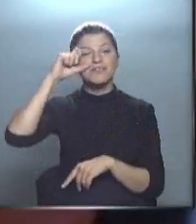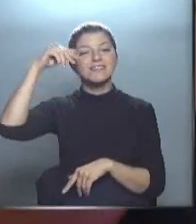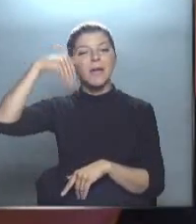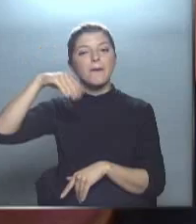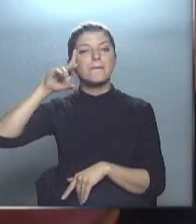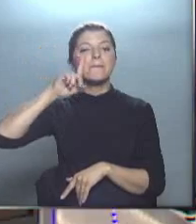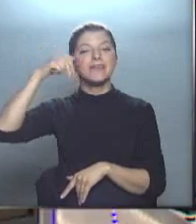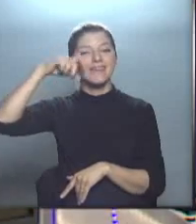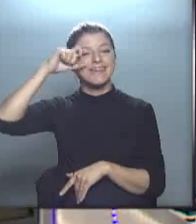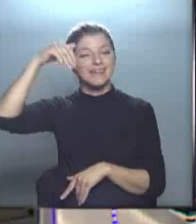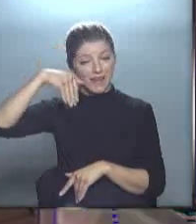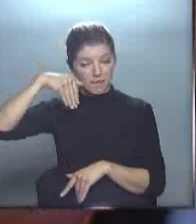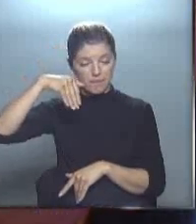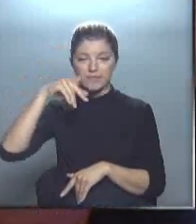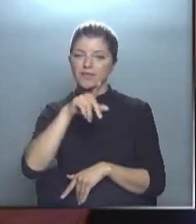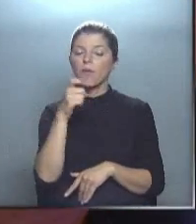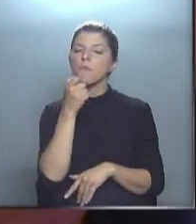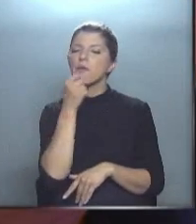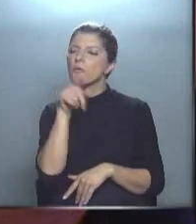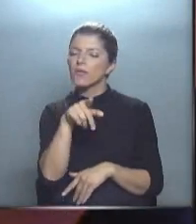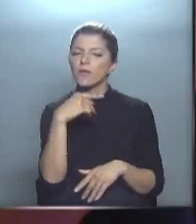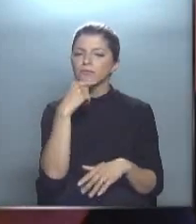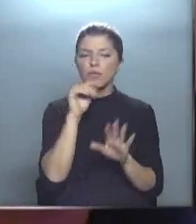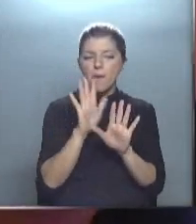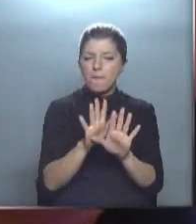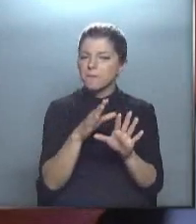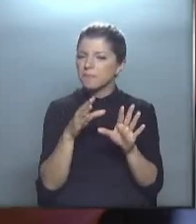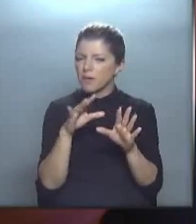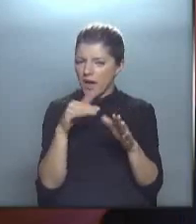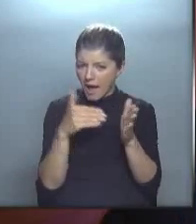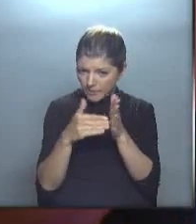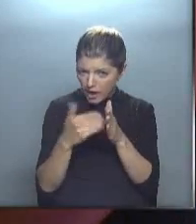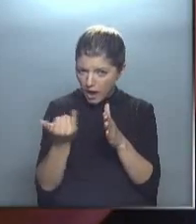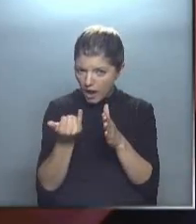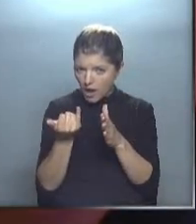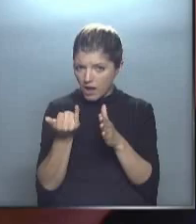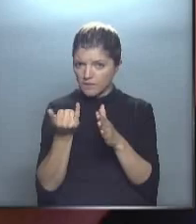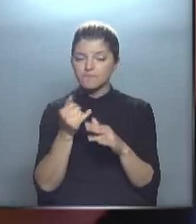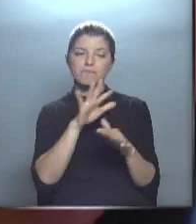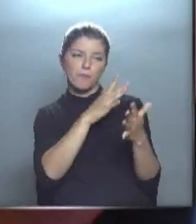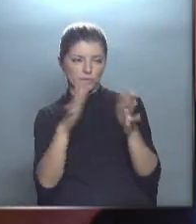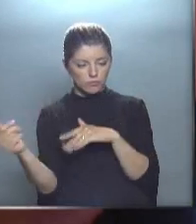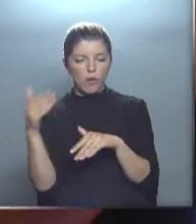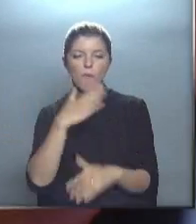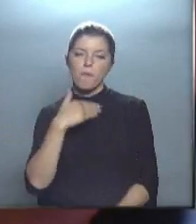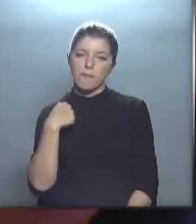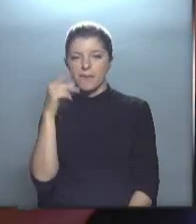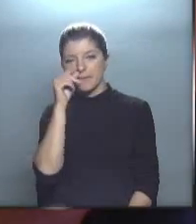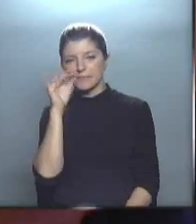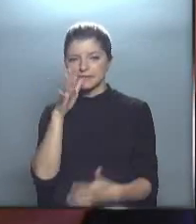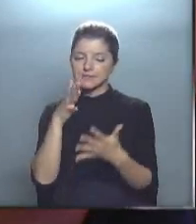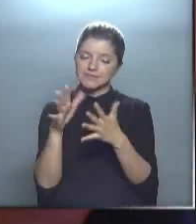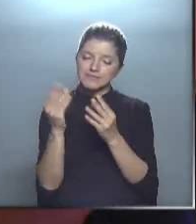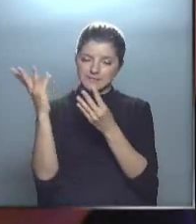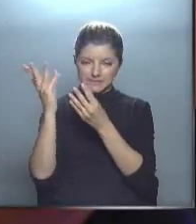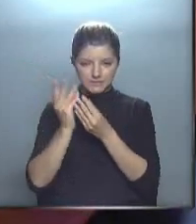¿Y qué es lo que lo impide? ¿Lo impide algo? ¿Hacer esta carrera? Y sí, un poco mi viejo porque no me ayudan mucho.